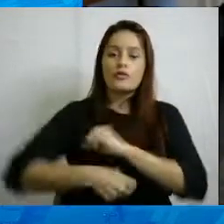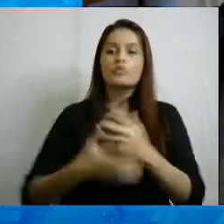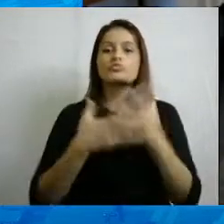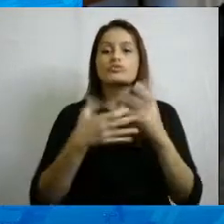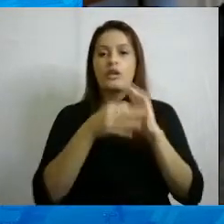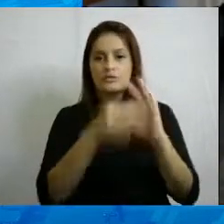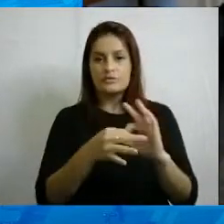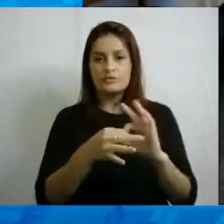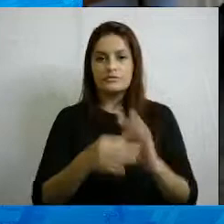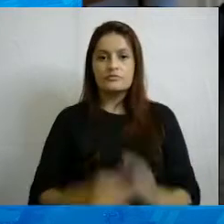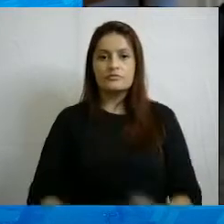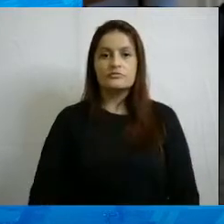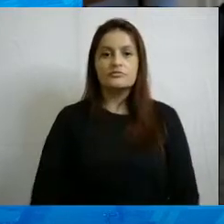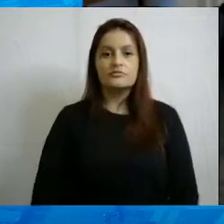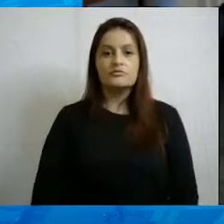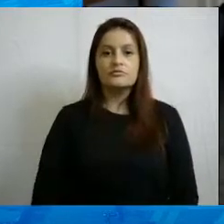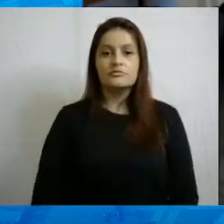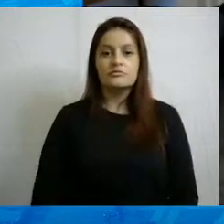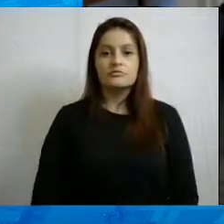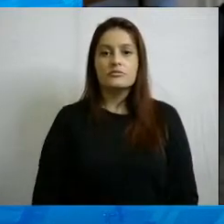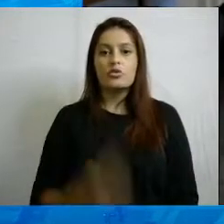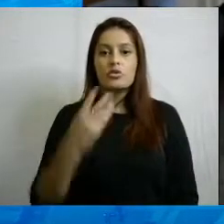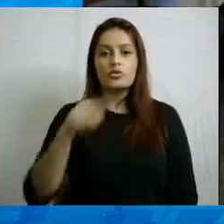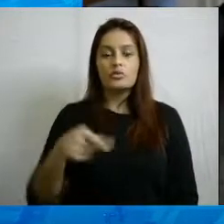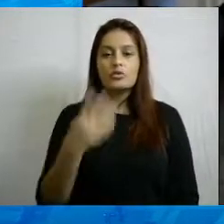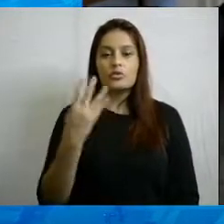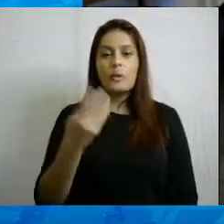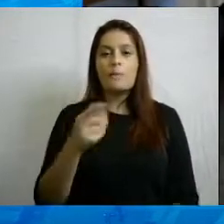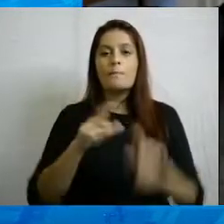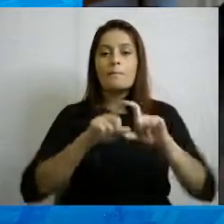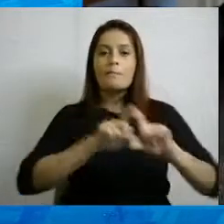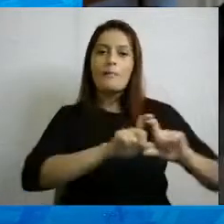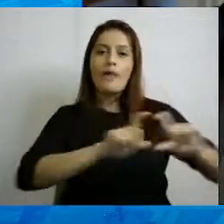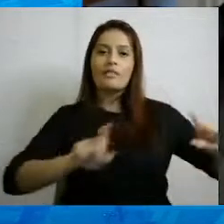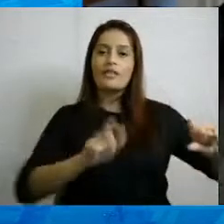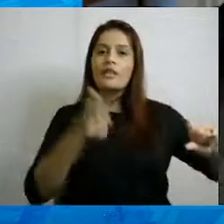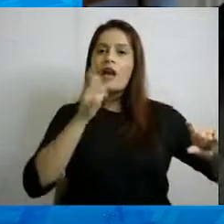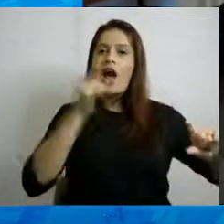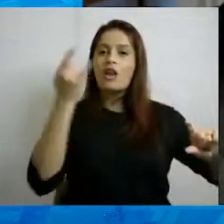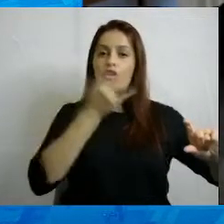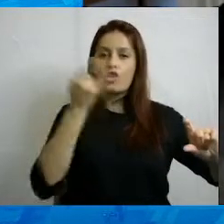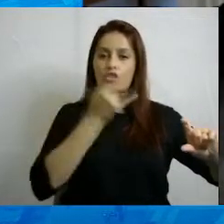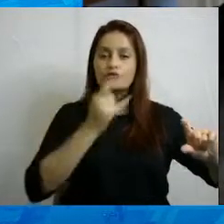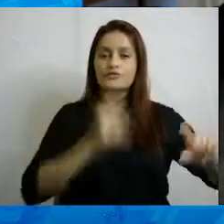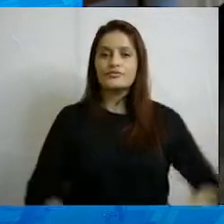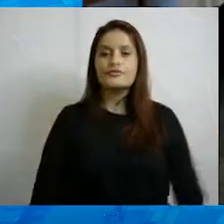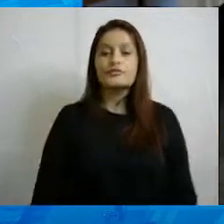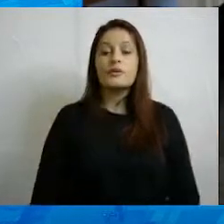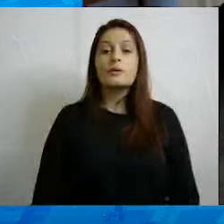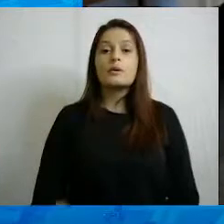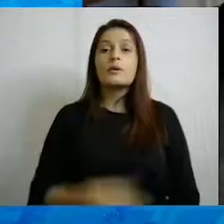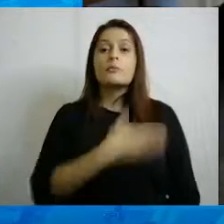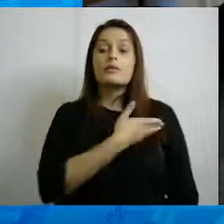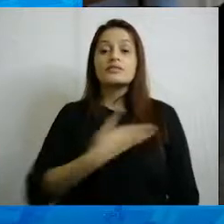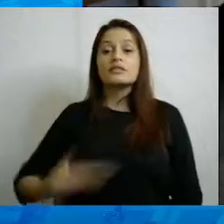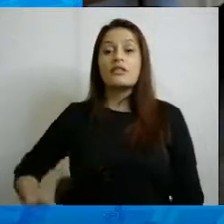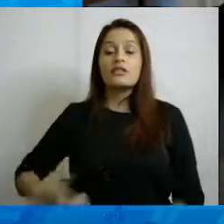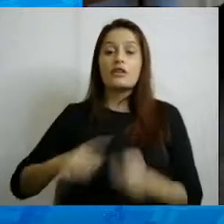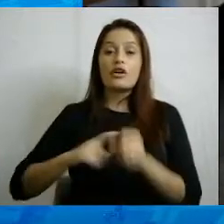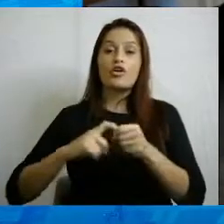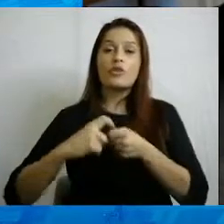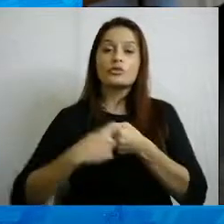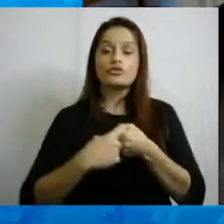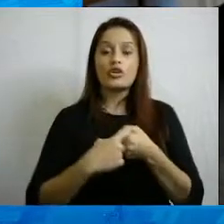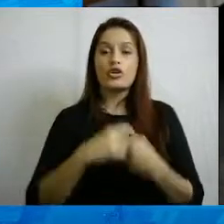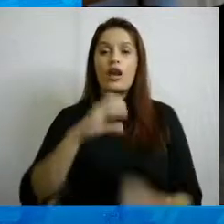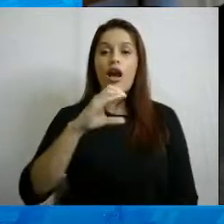consejero. 4.4 es una patente de alcohol. ¿Está el presidente de la comisión ahí?